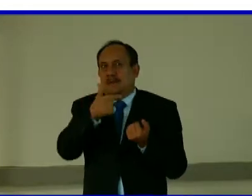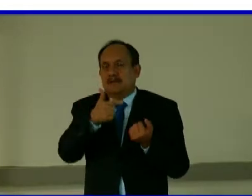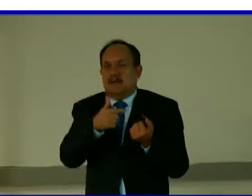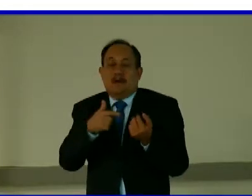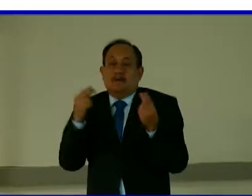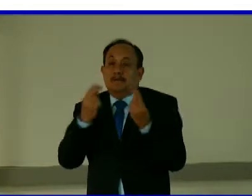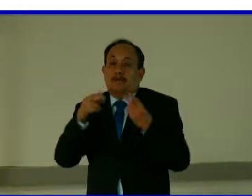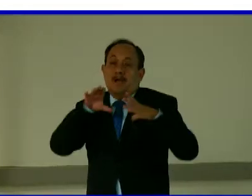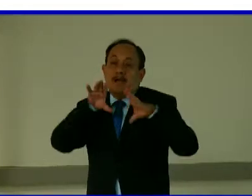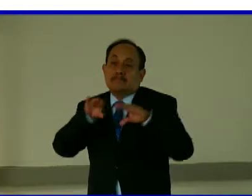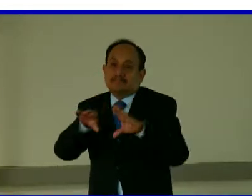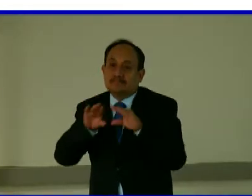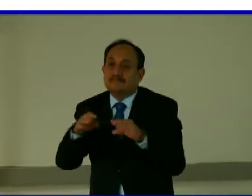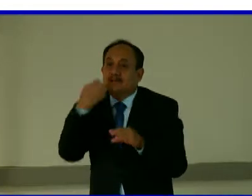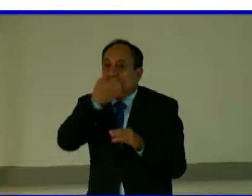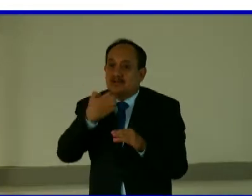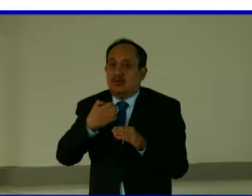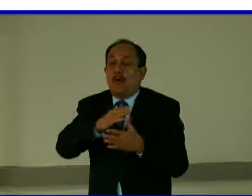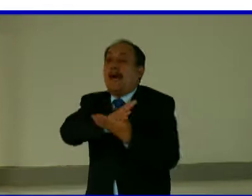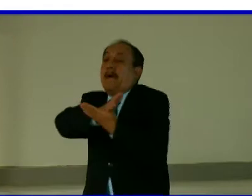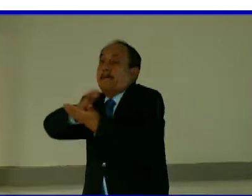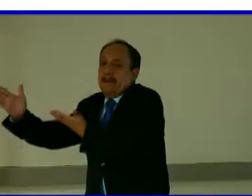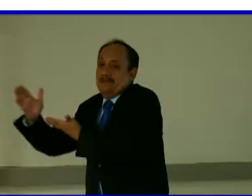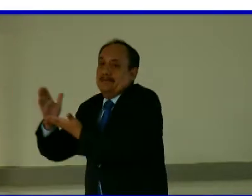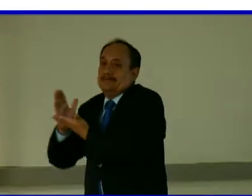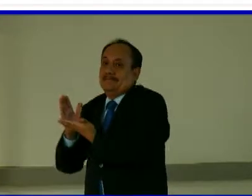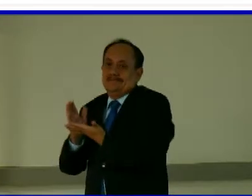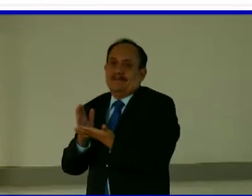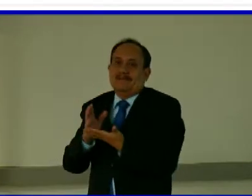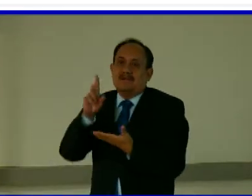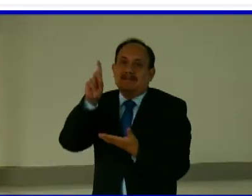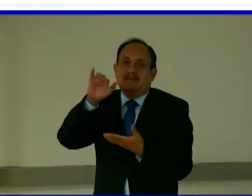educación regular. Hay que proveer educación especial.